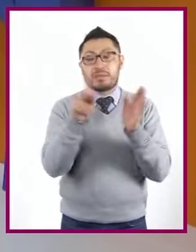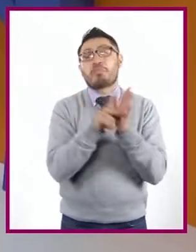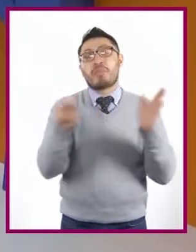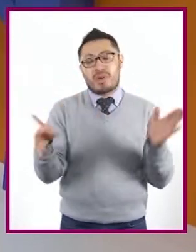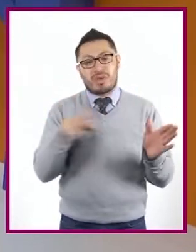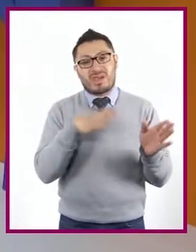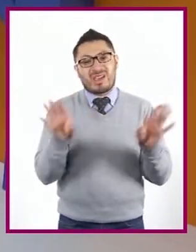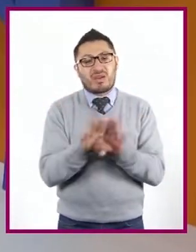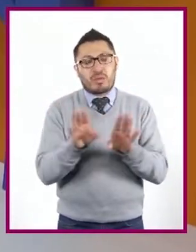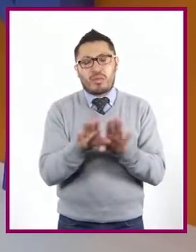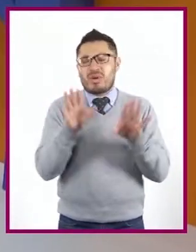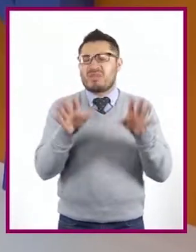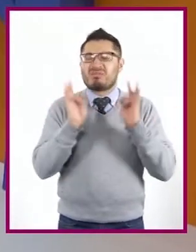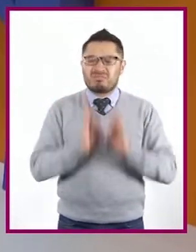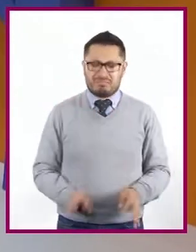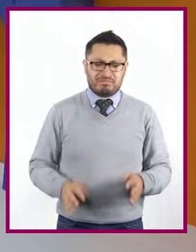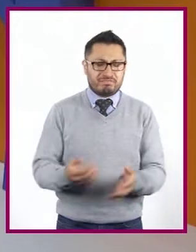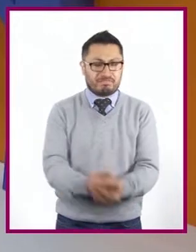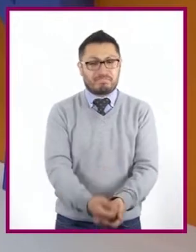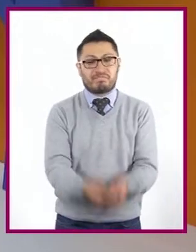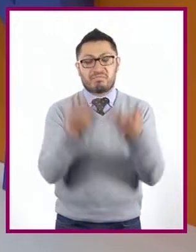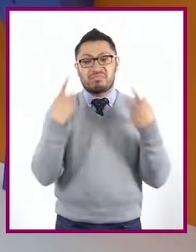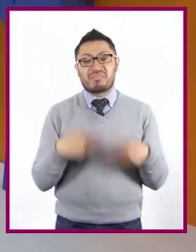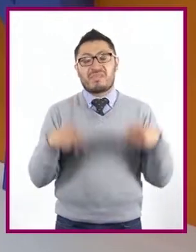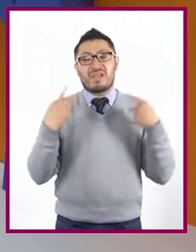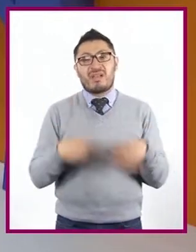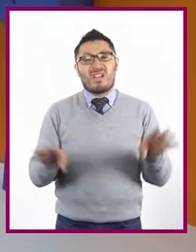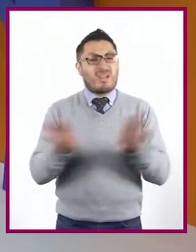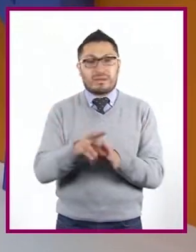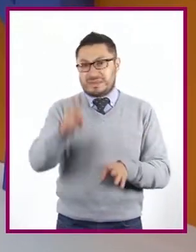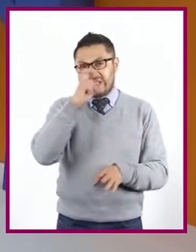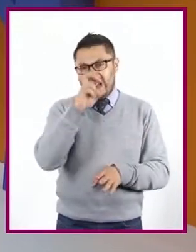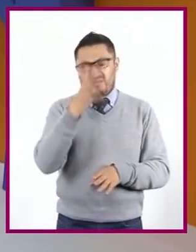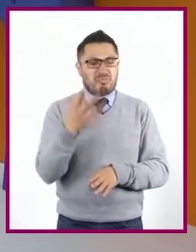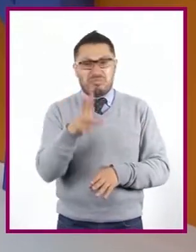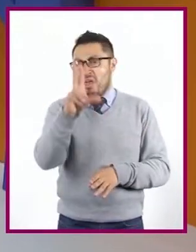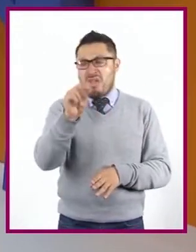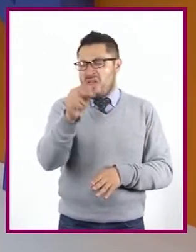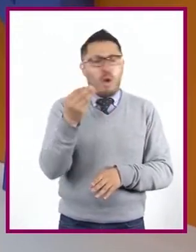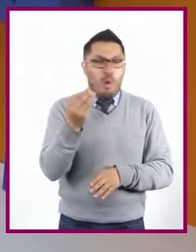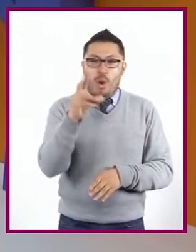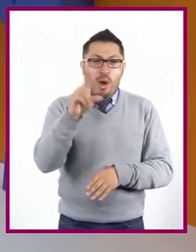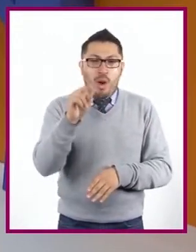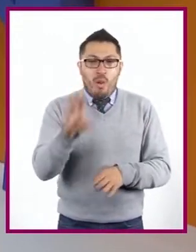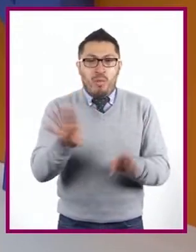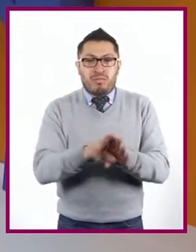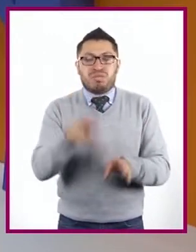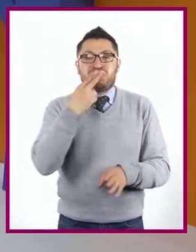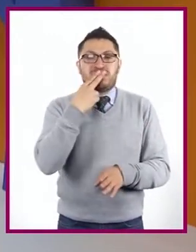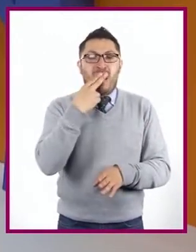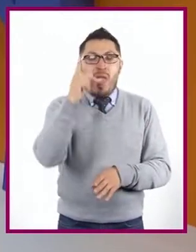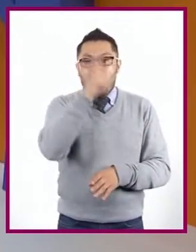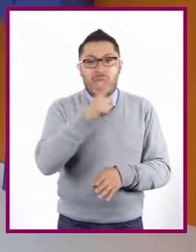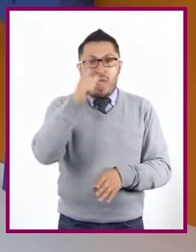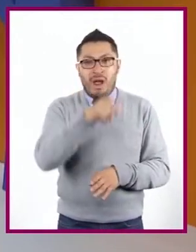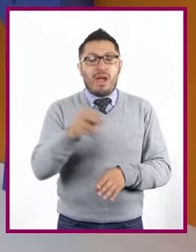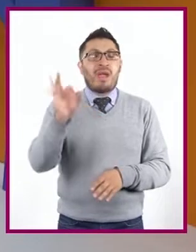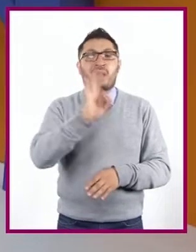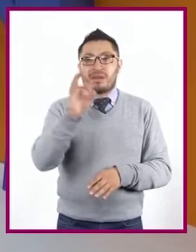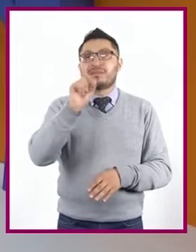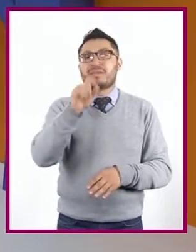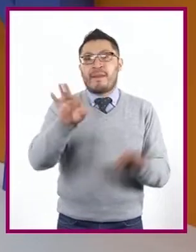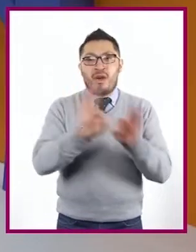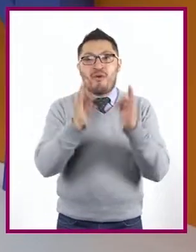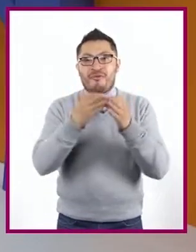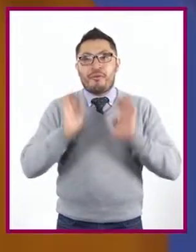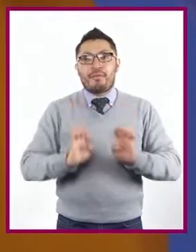un perfil más relajado, con una audiencia menos rigurosa en su uso del lenguaje, posiblemente relajará también sus niveles de